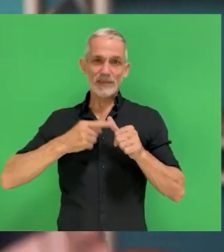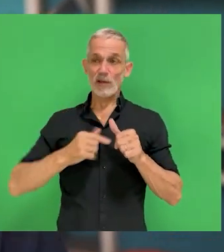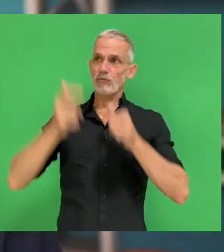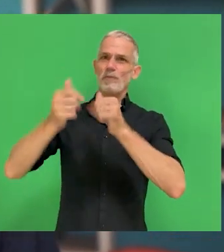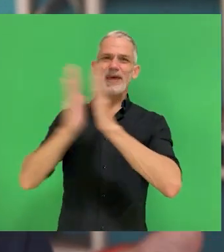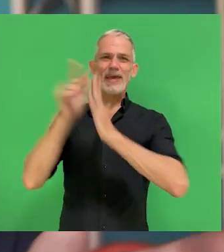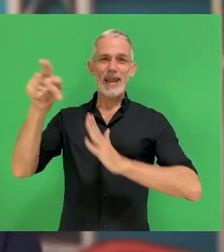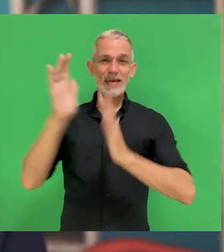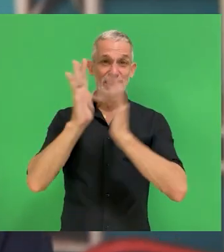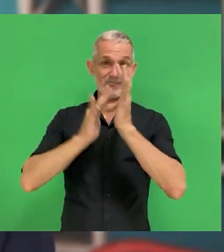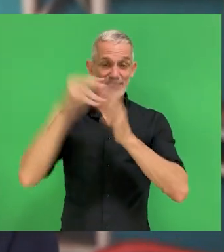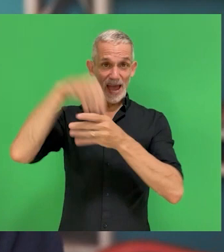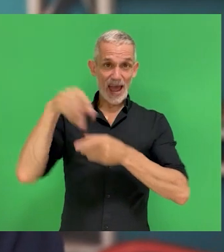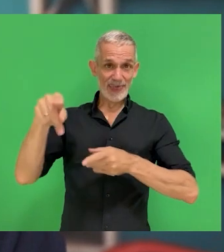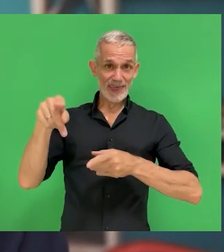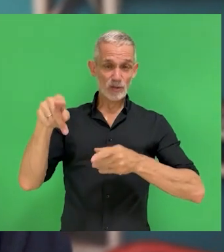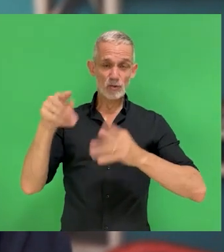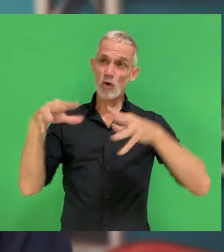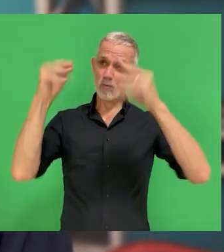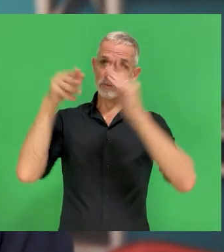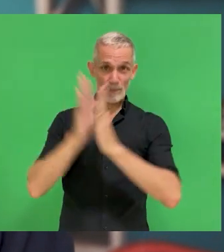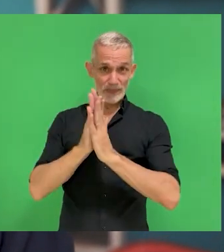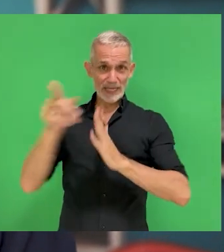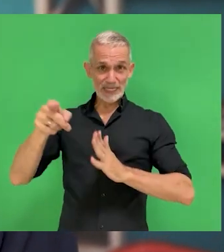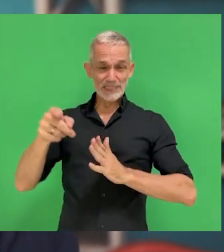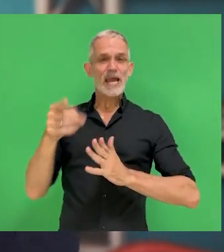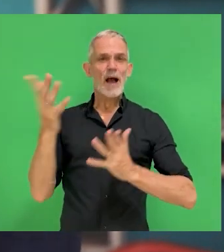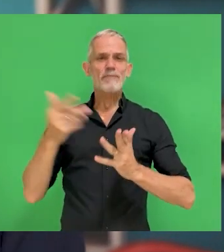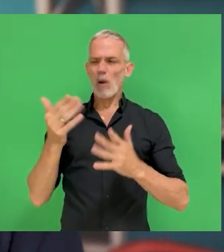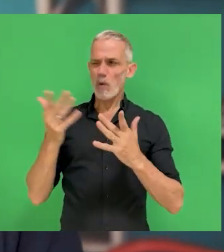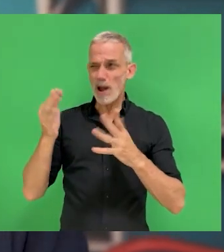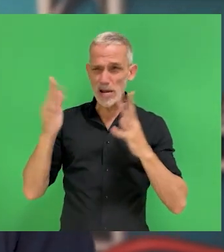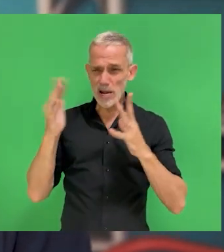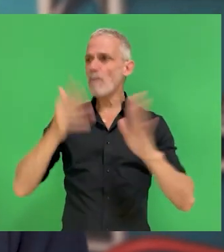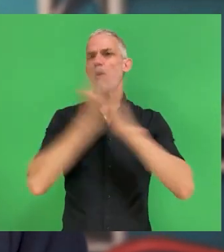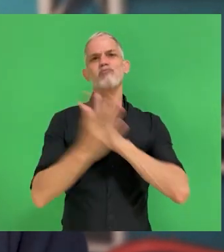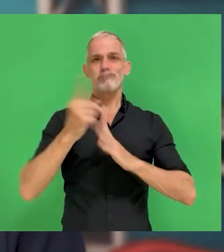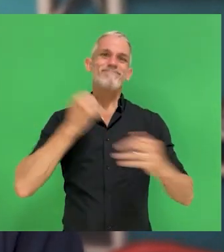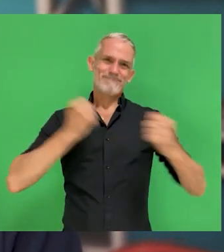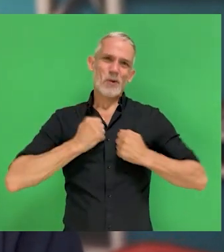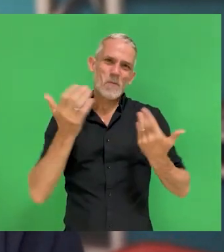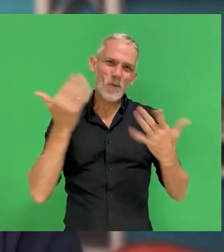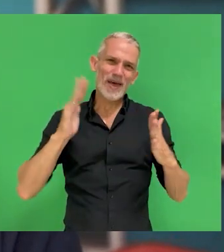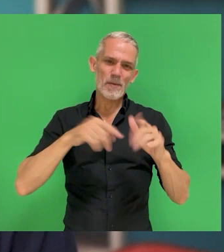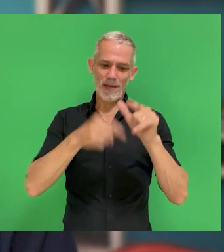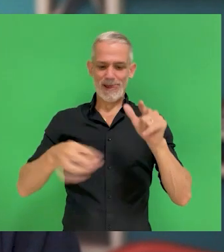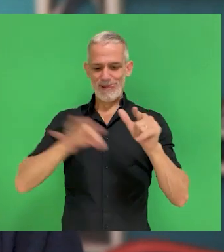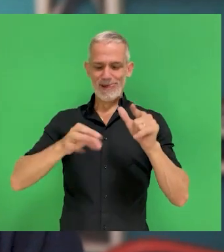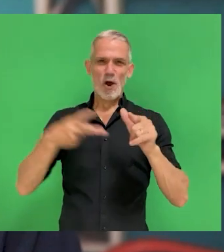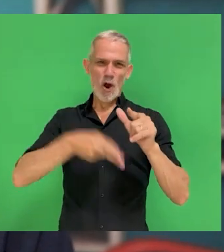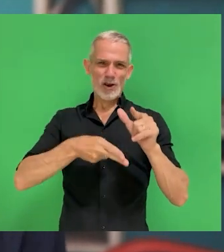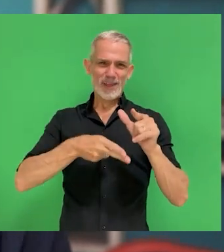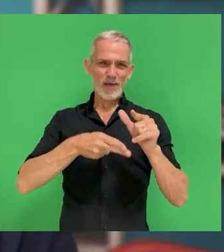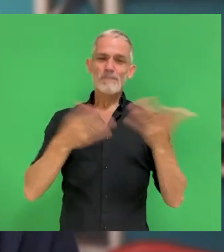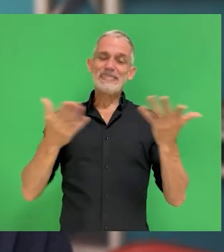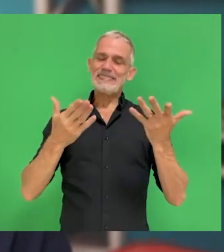en la iglesia, ni bien pudo, sale corriendo. Y por eso puede correr. Pero bueno, no